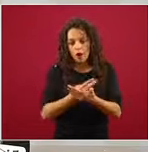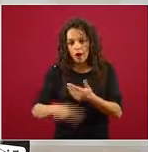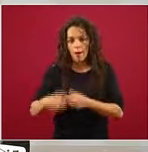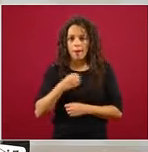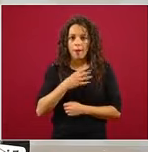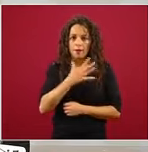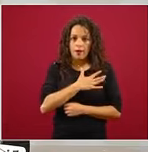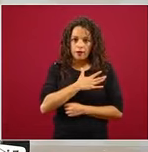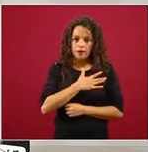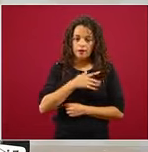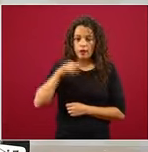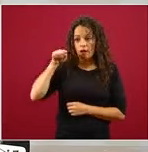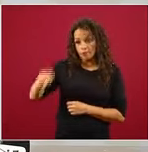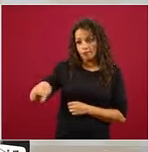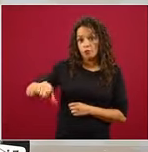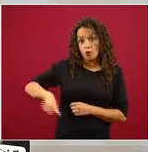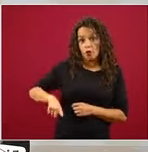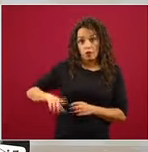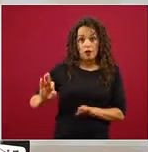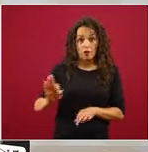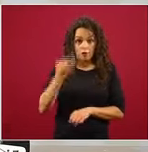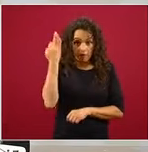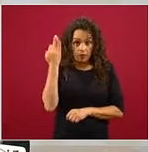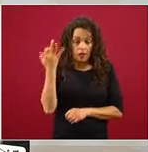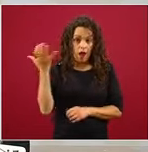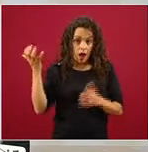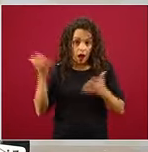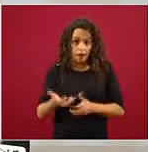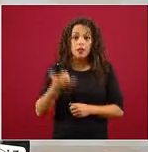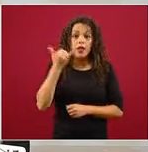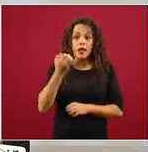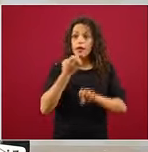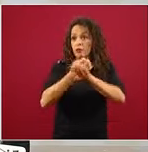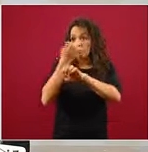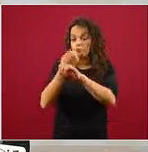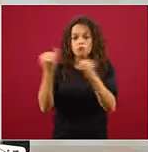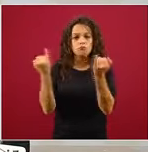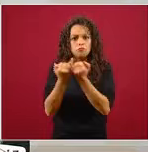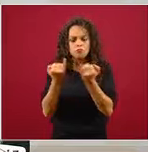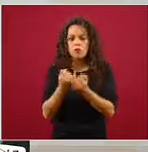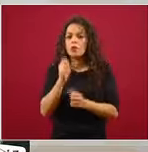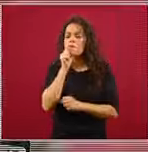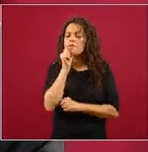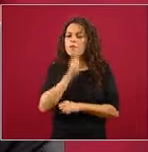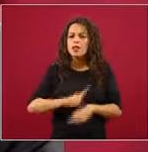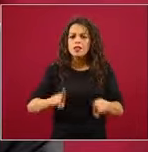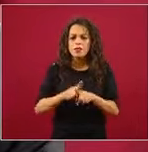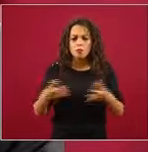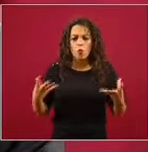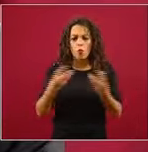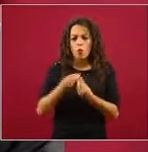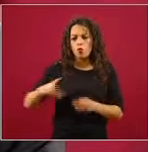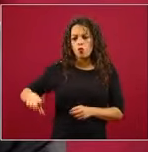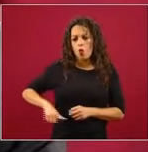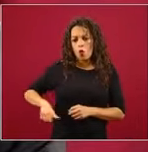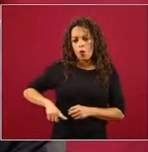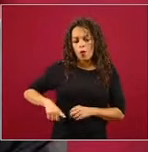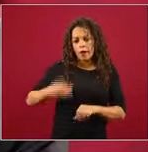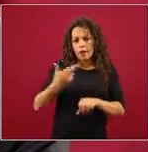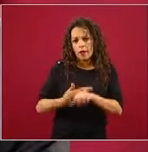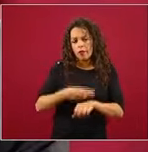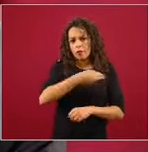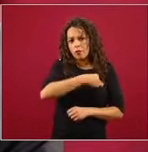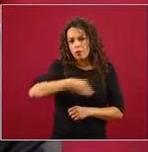caso existan a nivel estatal y también la acción de los gobiernos municipales. La Red Mexicana de Municipios por la